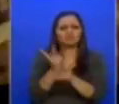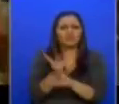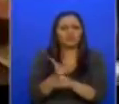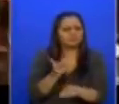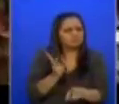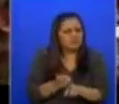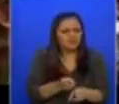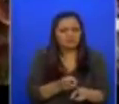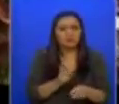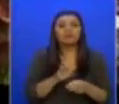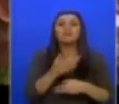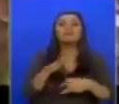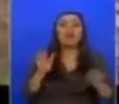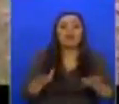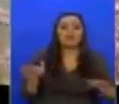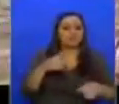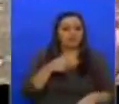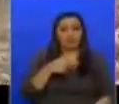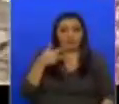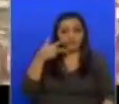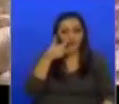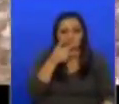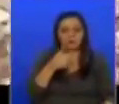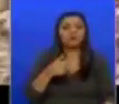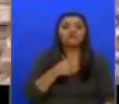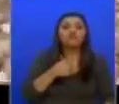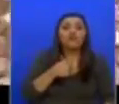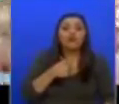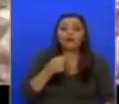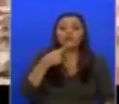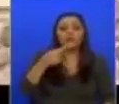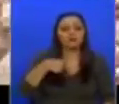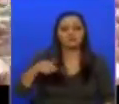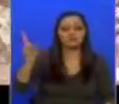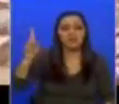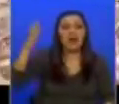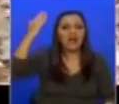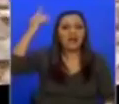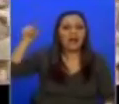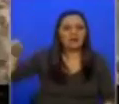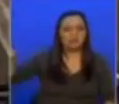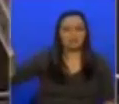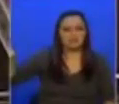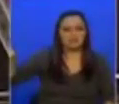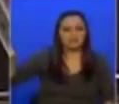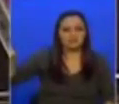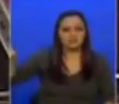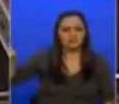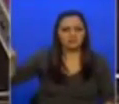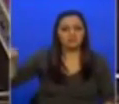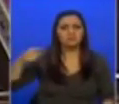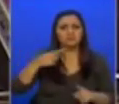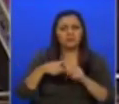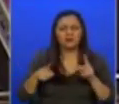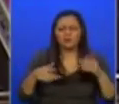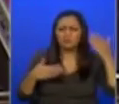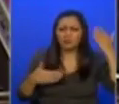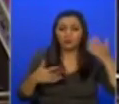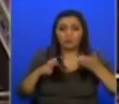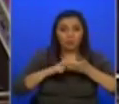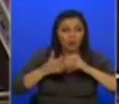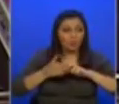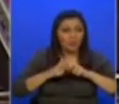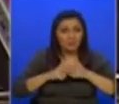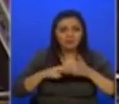riesgo. Mentira que nosotros hemos ofrecido eso, lo ofreció el alcalde y qué pena que se haga politiquería con las más grandes tragedias. Qué